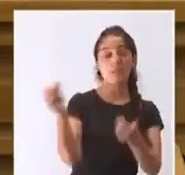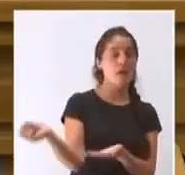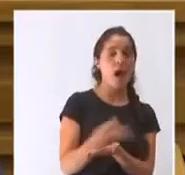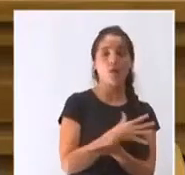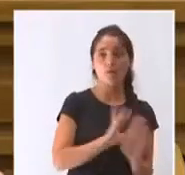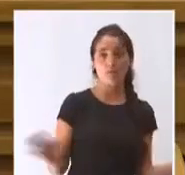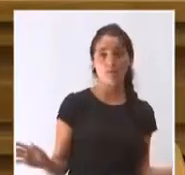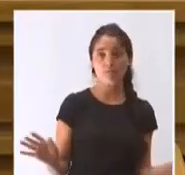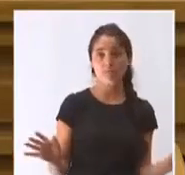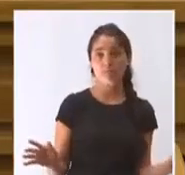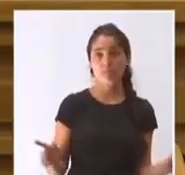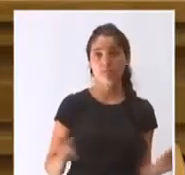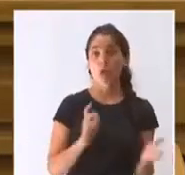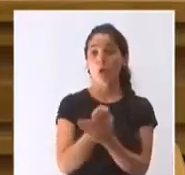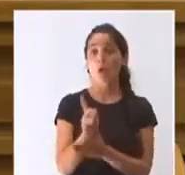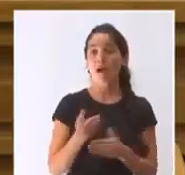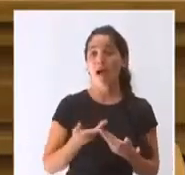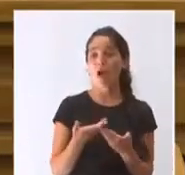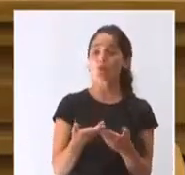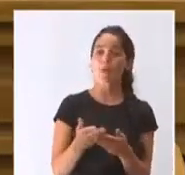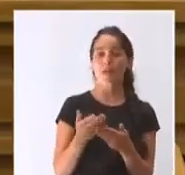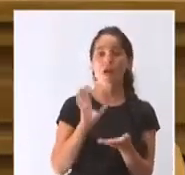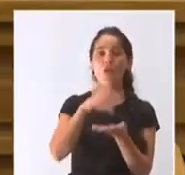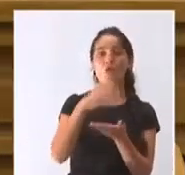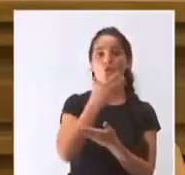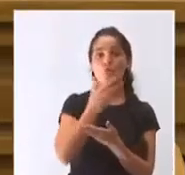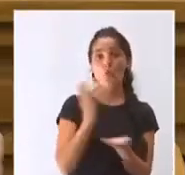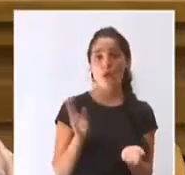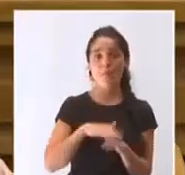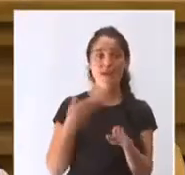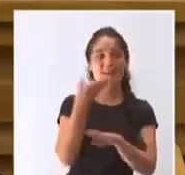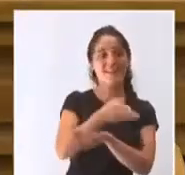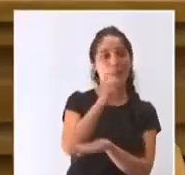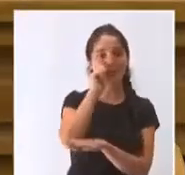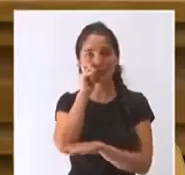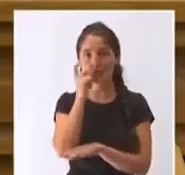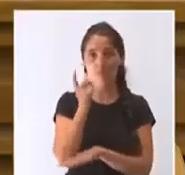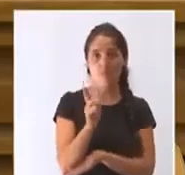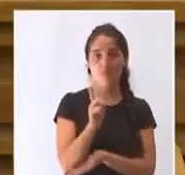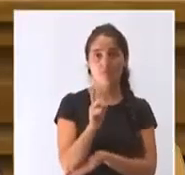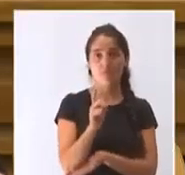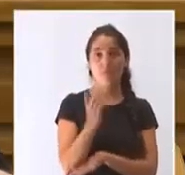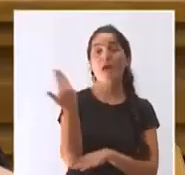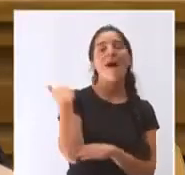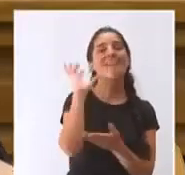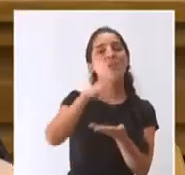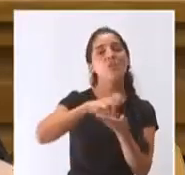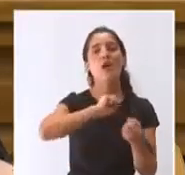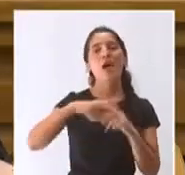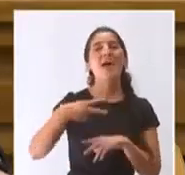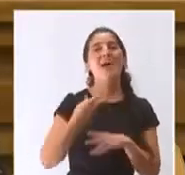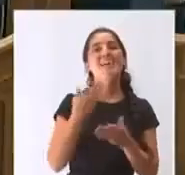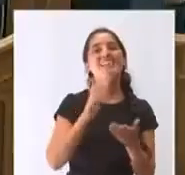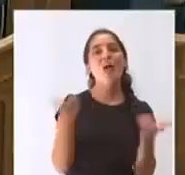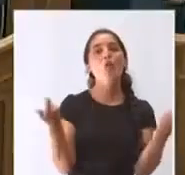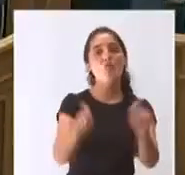por ir a ver los centros de interpretación pero no porque no quisiera ni los escolares porque los centros de interpretación estaban cerrados ahora ahora